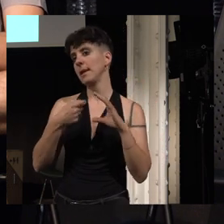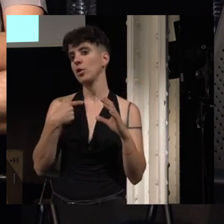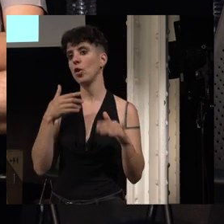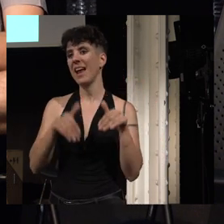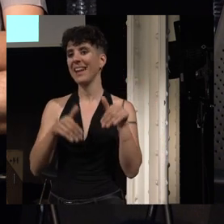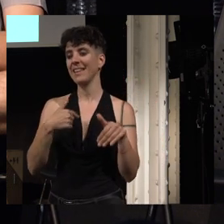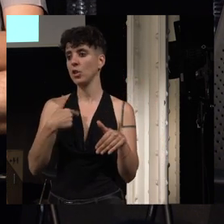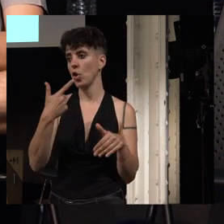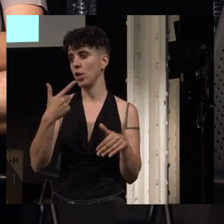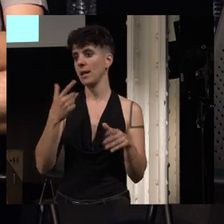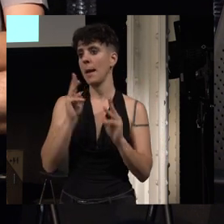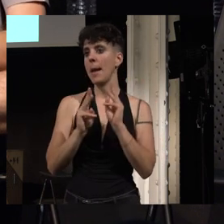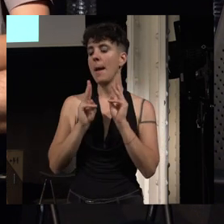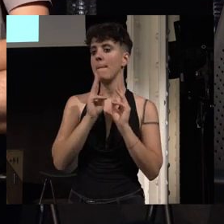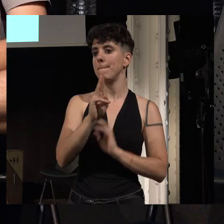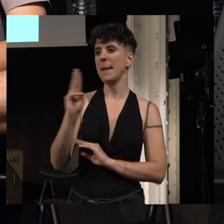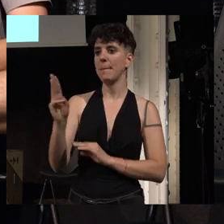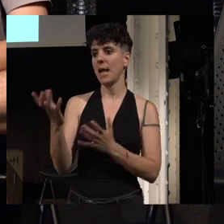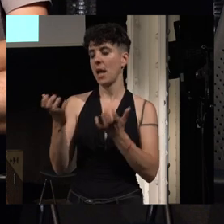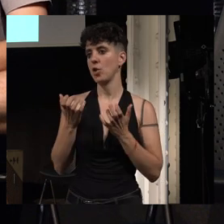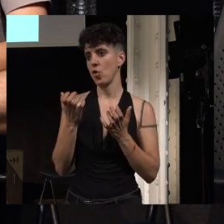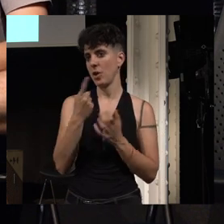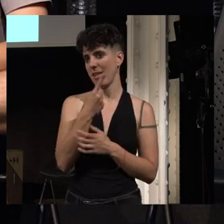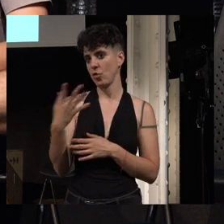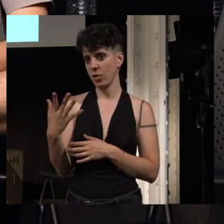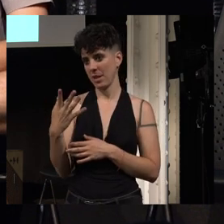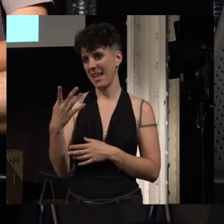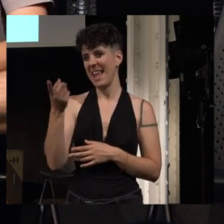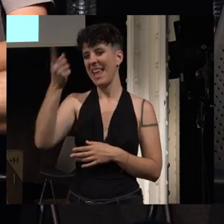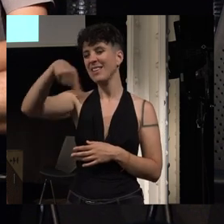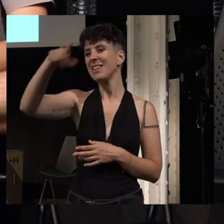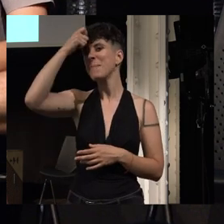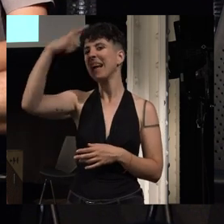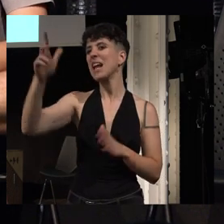y ganó el PP con 14 concejales de 25. Imaginaos para qué me ha servido el libro.